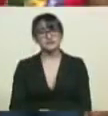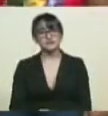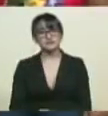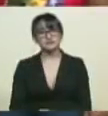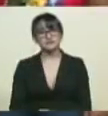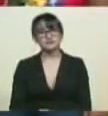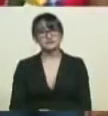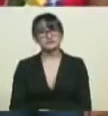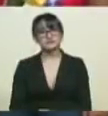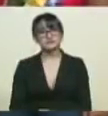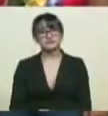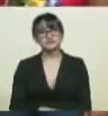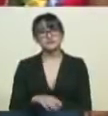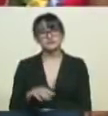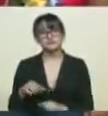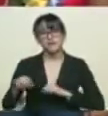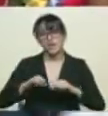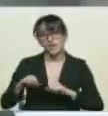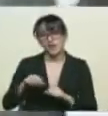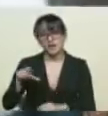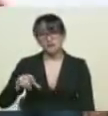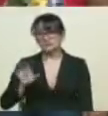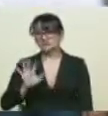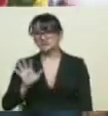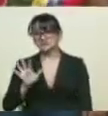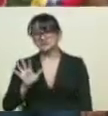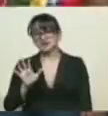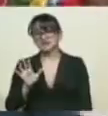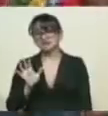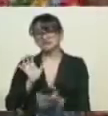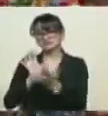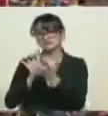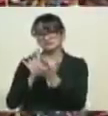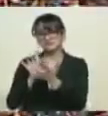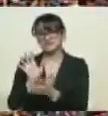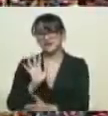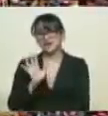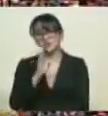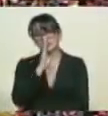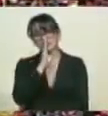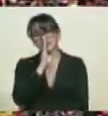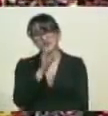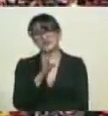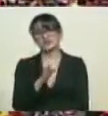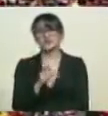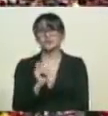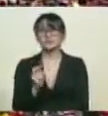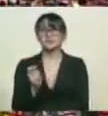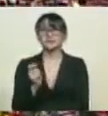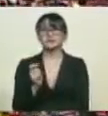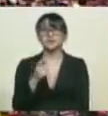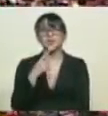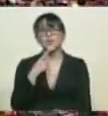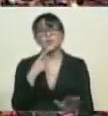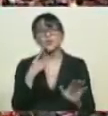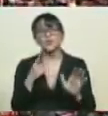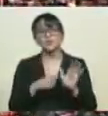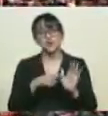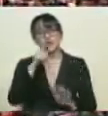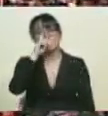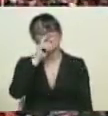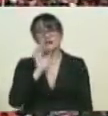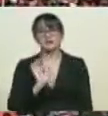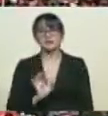sin gestores, sin intermediarios, de manera directa le ha llegado su pensión al cumplir la edad